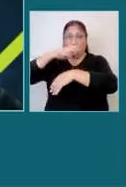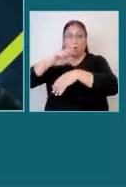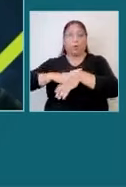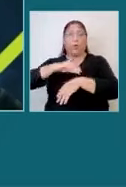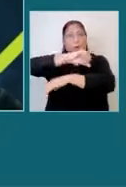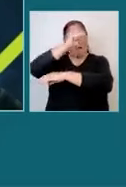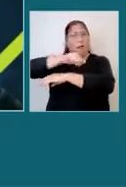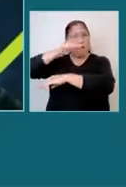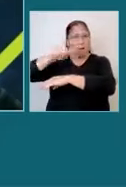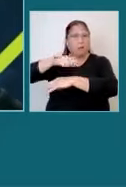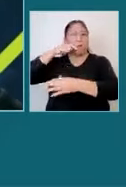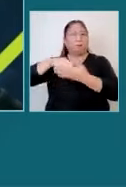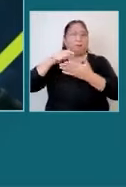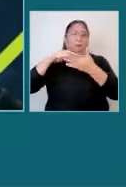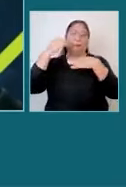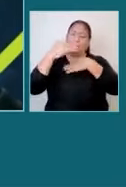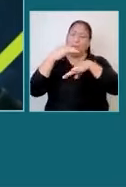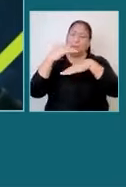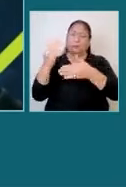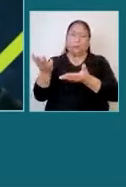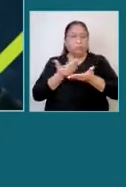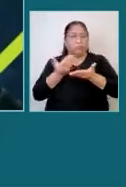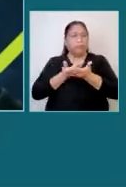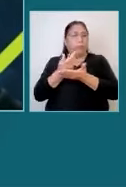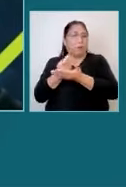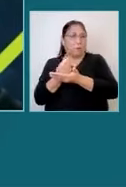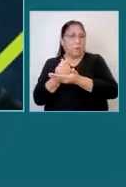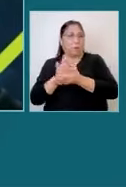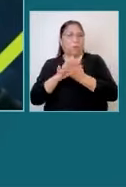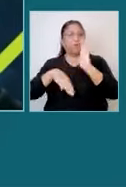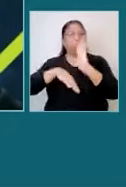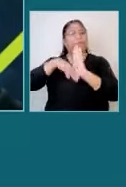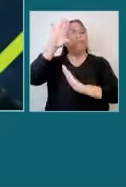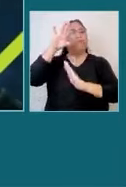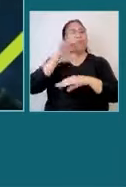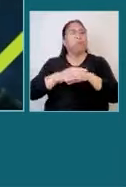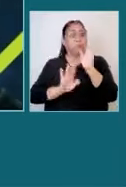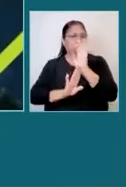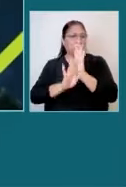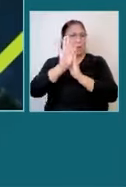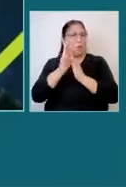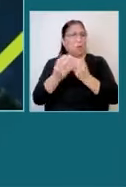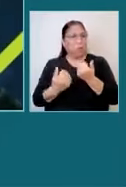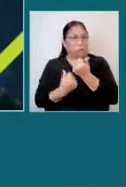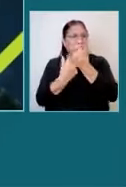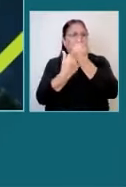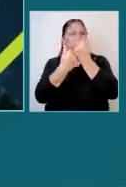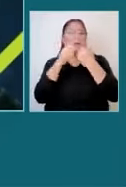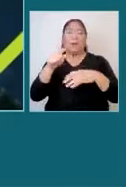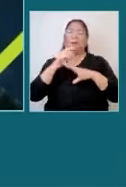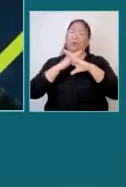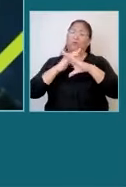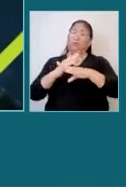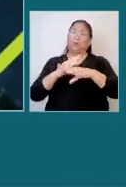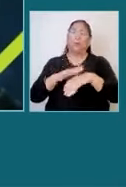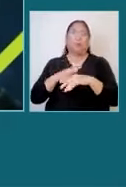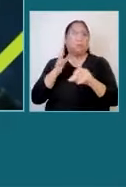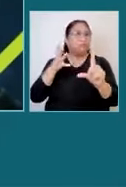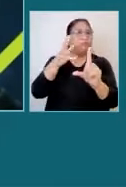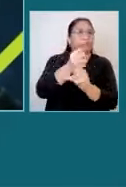la limitante del acceso al capital para rondas mayores de crecimiento y consolidación, lo cual impide ciertamente ganar